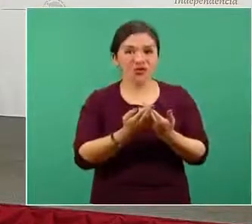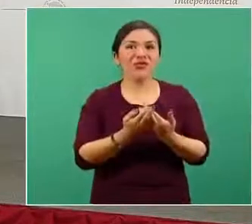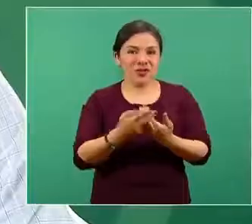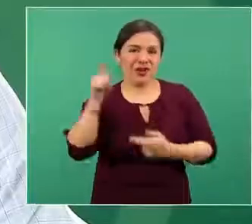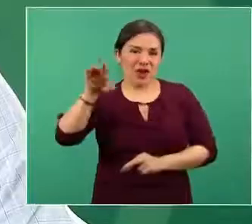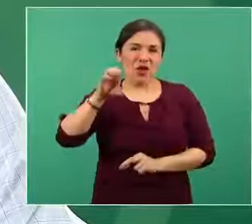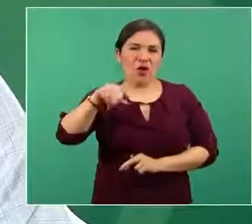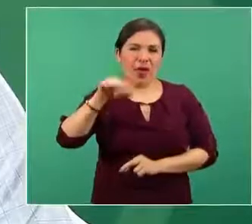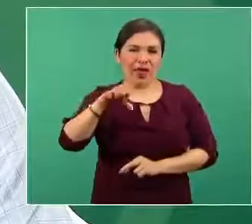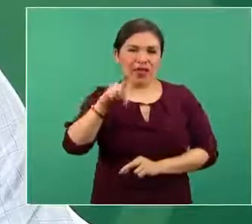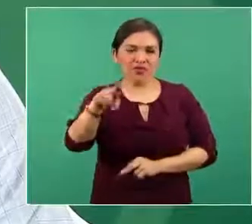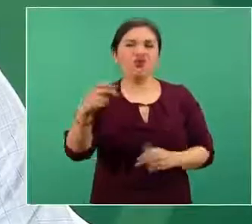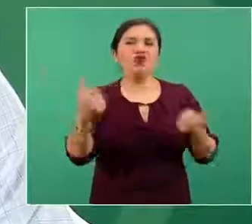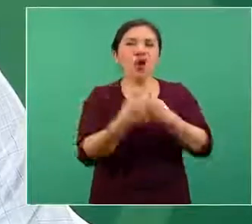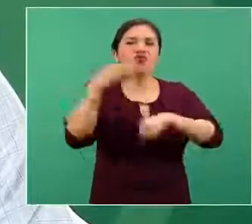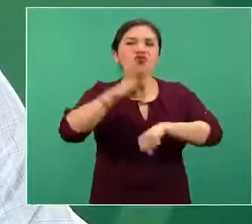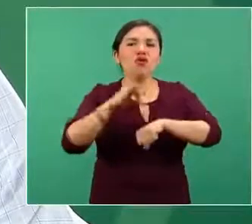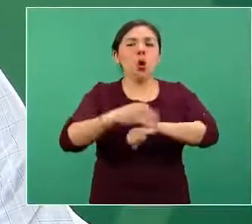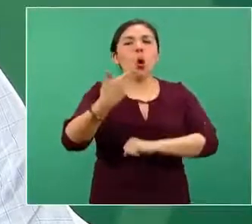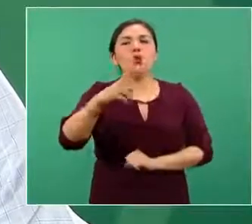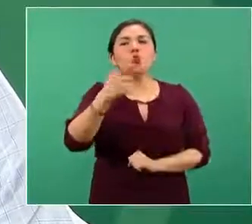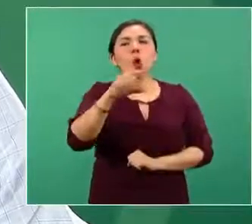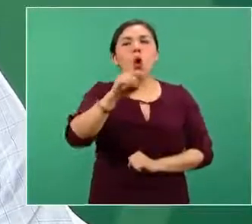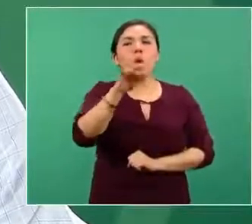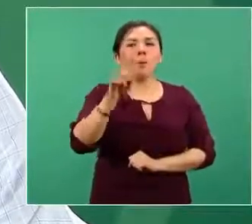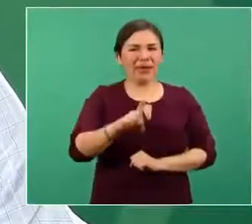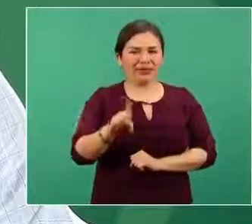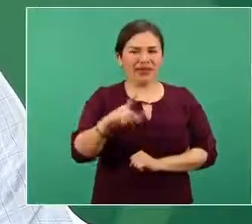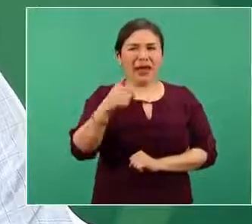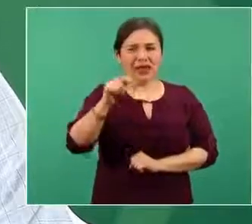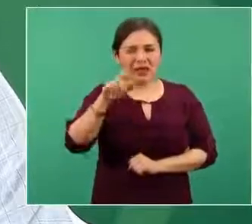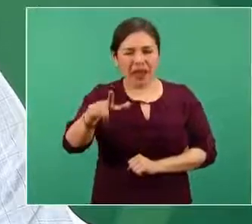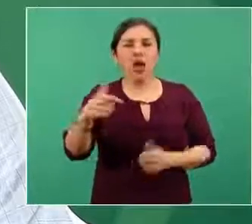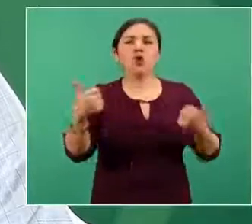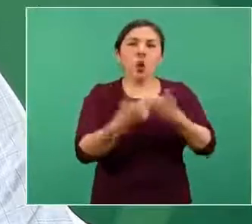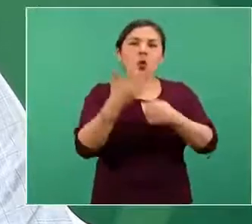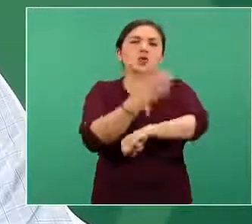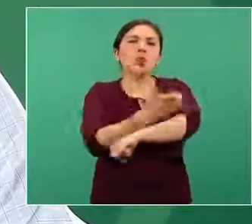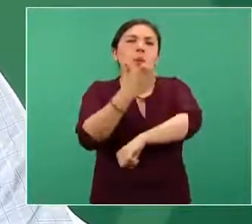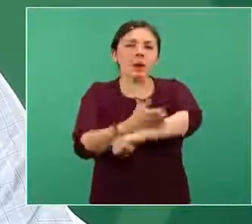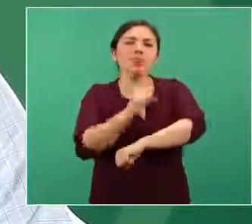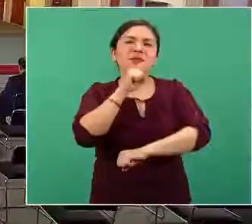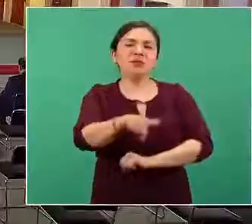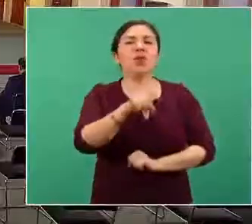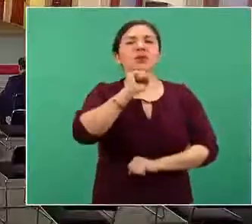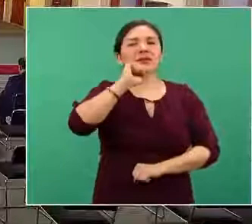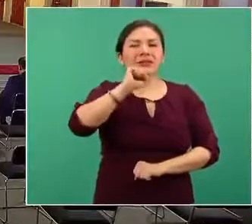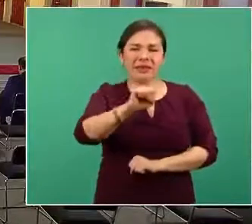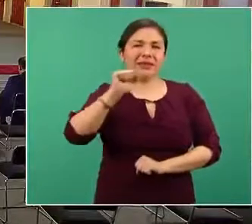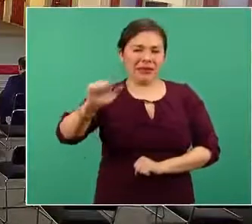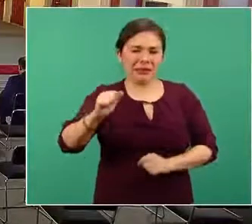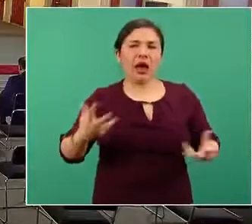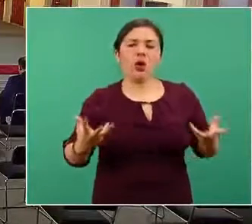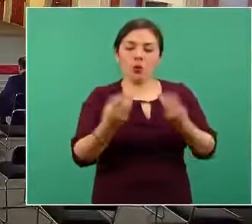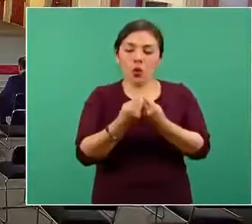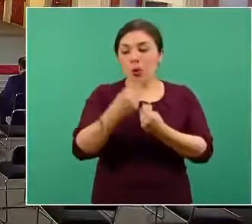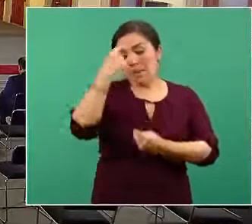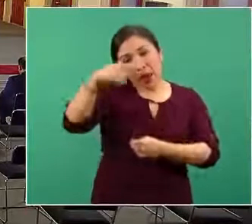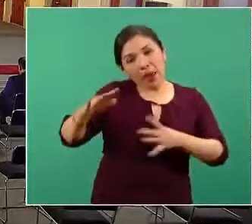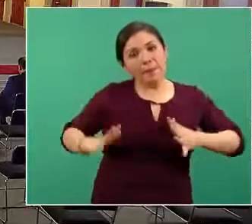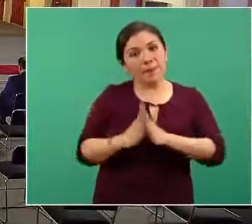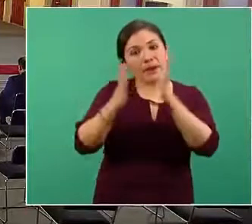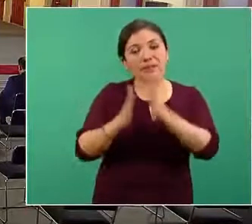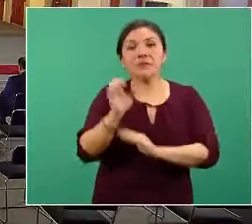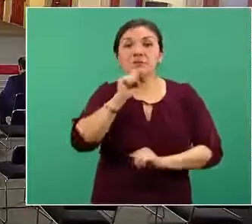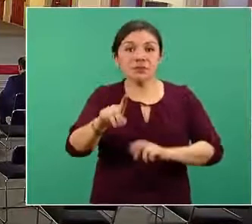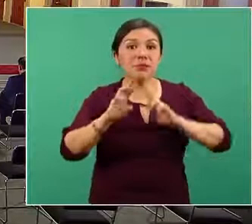el CONAEDU. El doctor Hugo López-Gatell y compañeros de la Secretaría de Salud estarán obviamente participando de